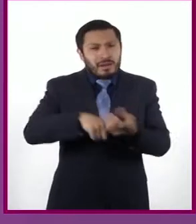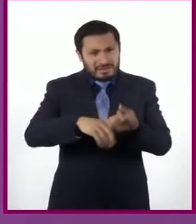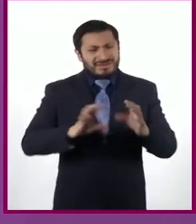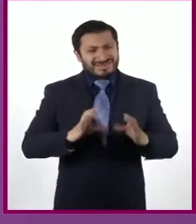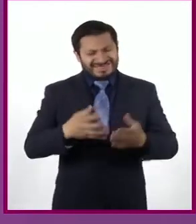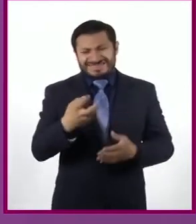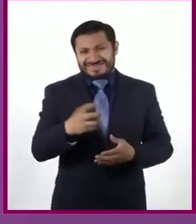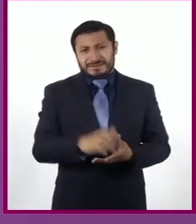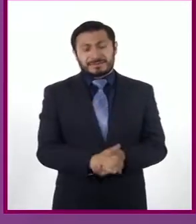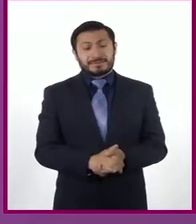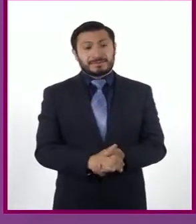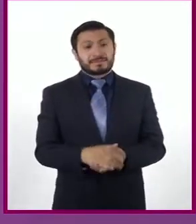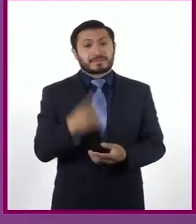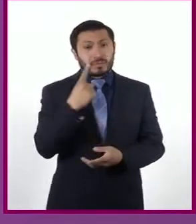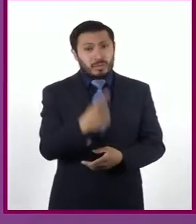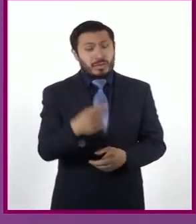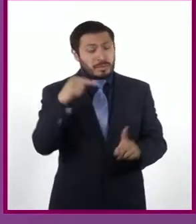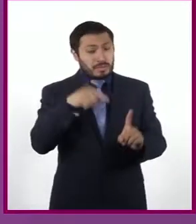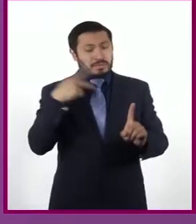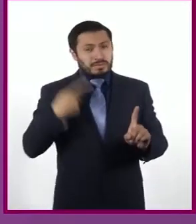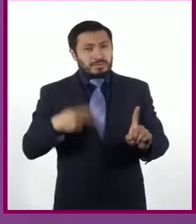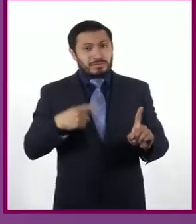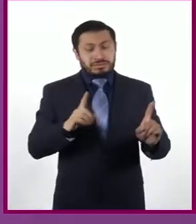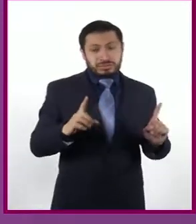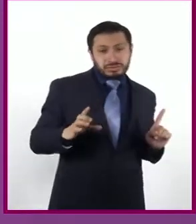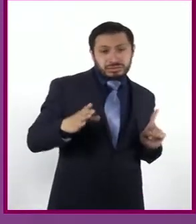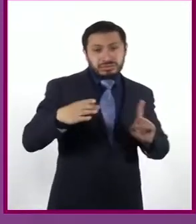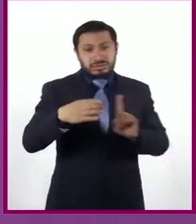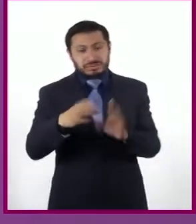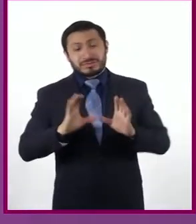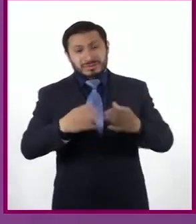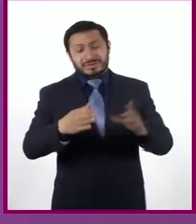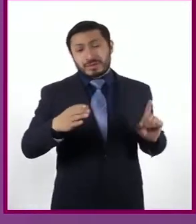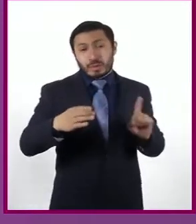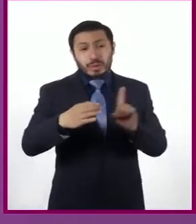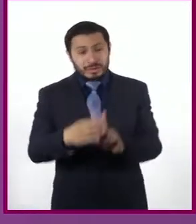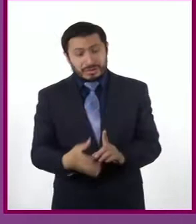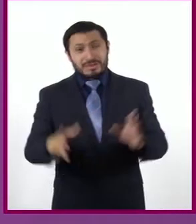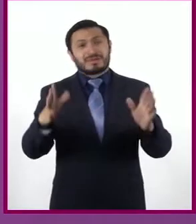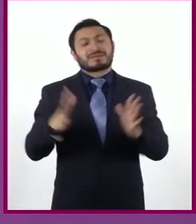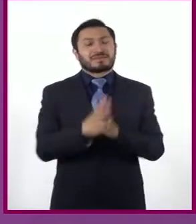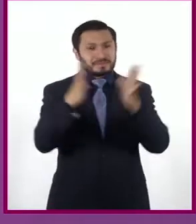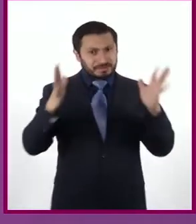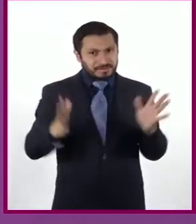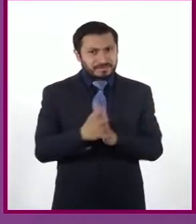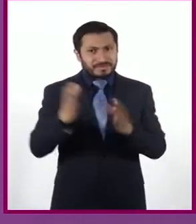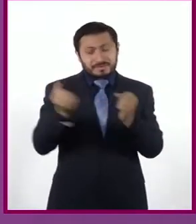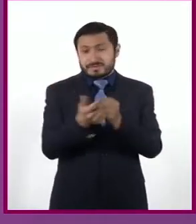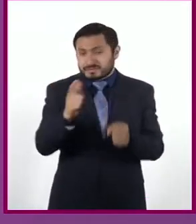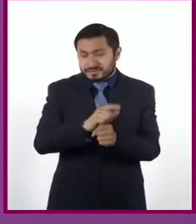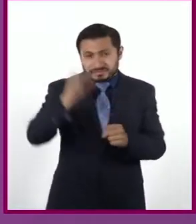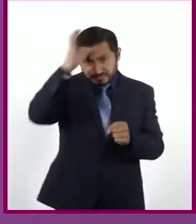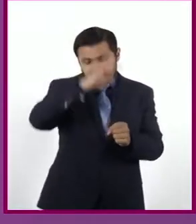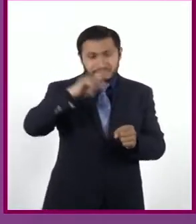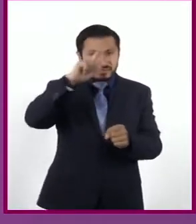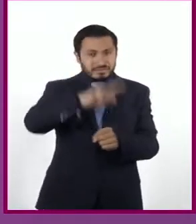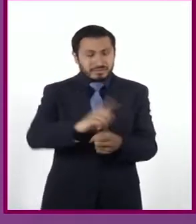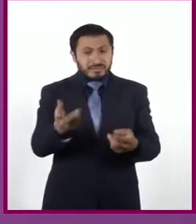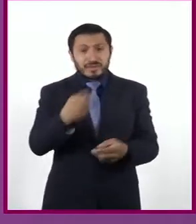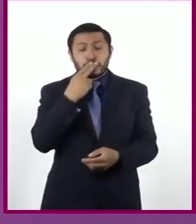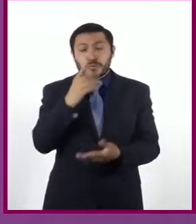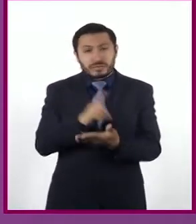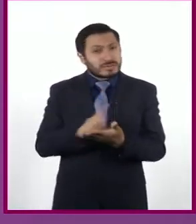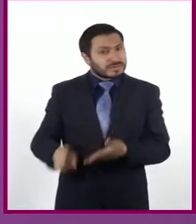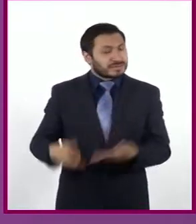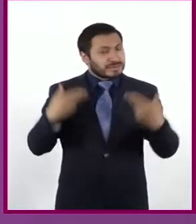comunidad, en la que un individuo se integra en las prácticas sociales y culturales, ejerciendo sus derechos humanos. Por tal